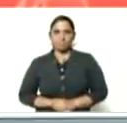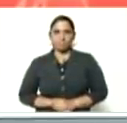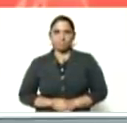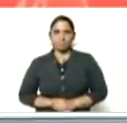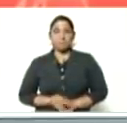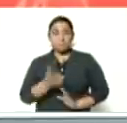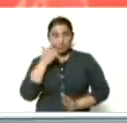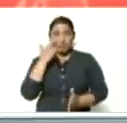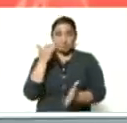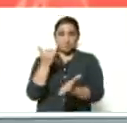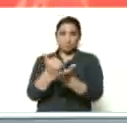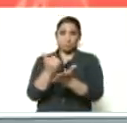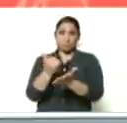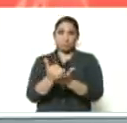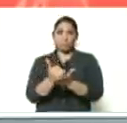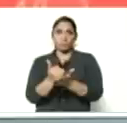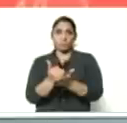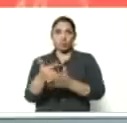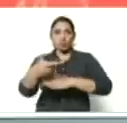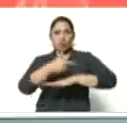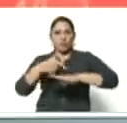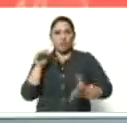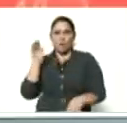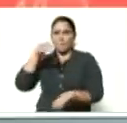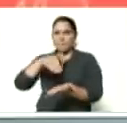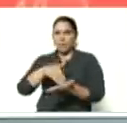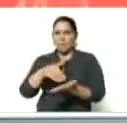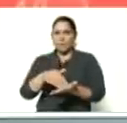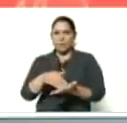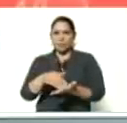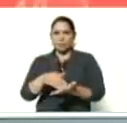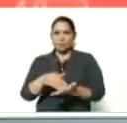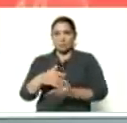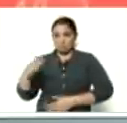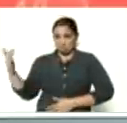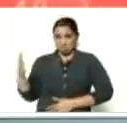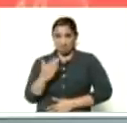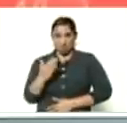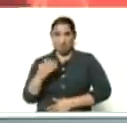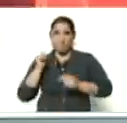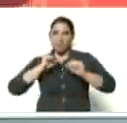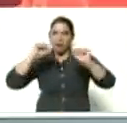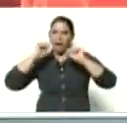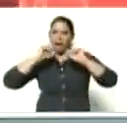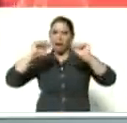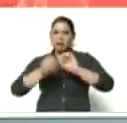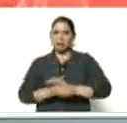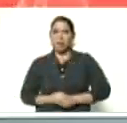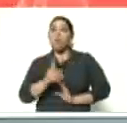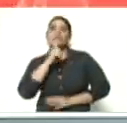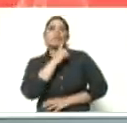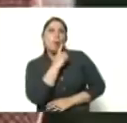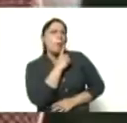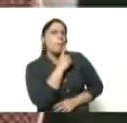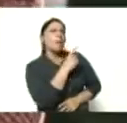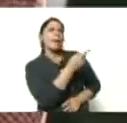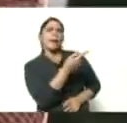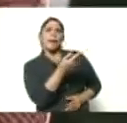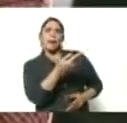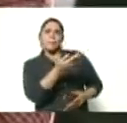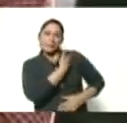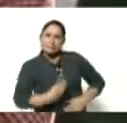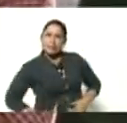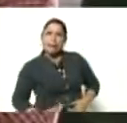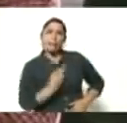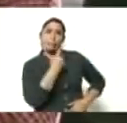Fíjense, Marco Torres ahí es más vivo, ¿eh? Se trajo su barra. Si el presidente me nombra, ustedes tiran su consigna, compadre.